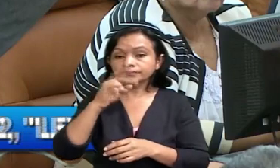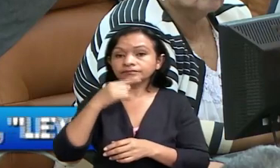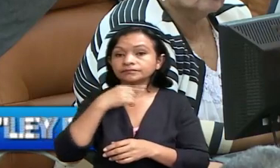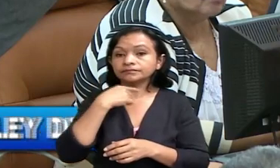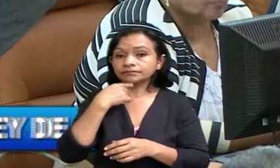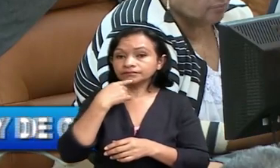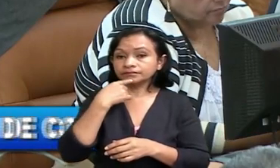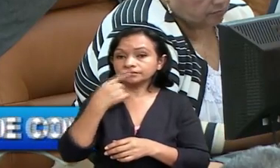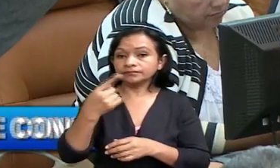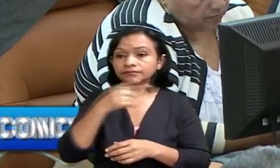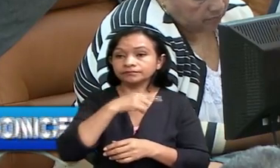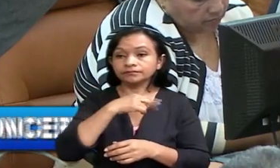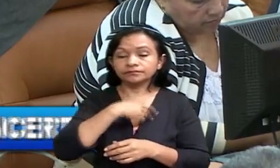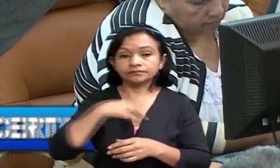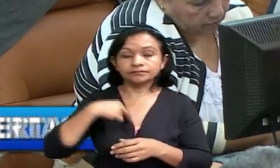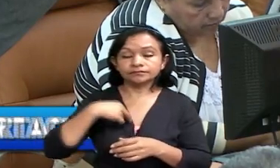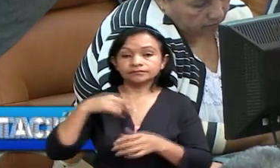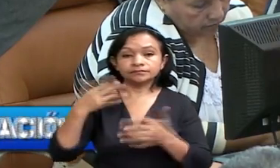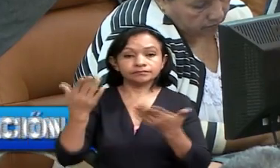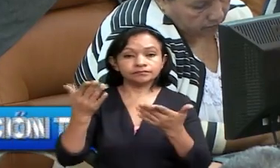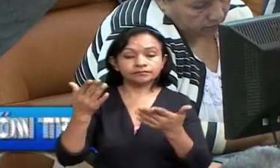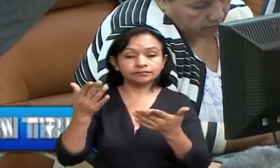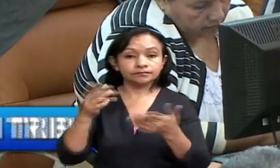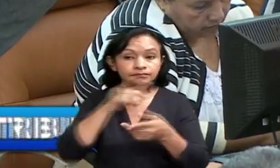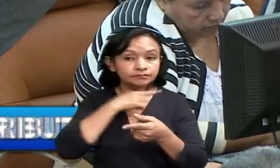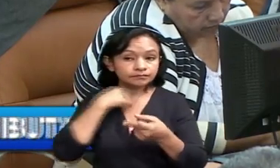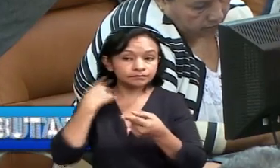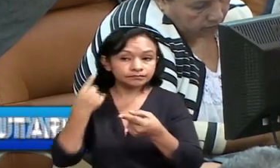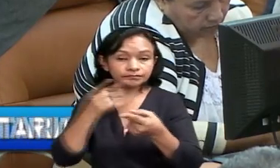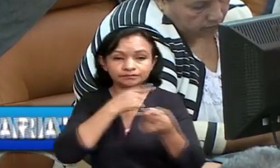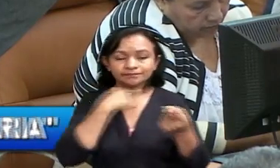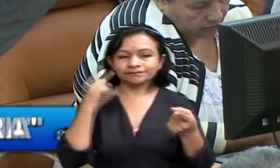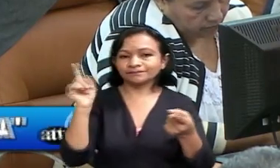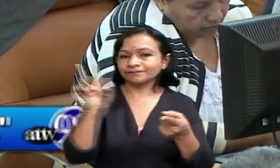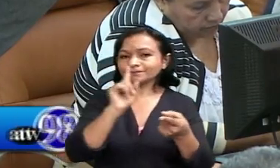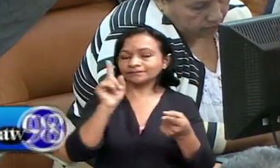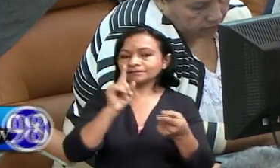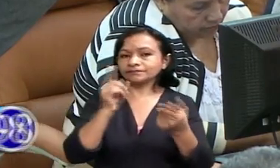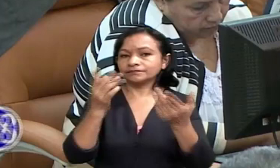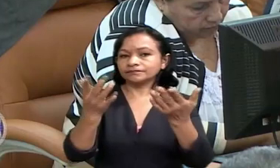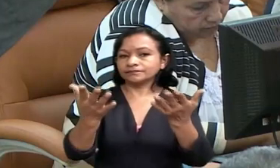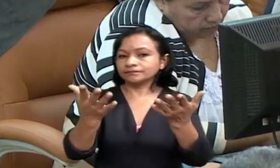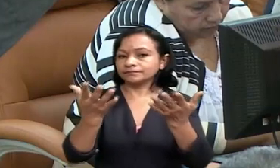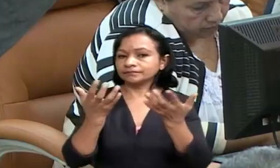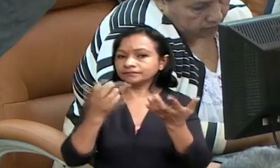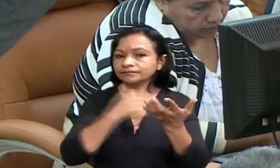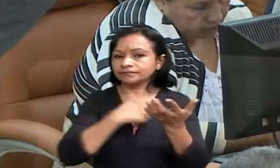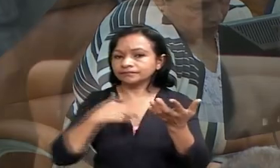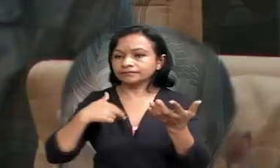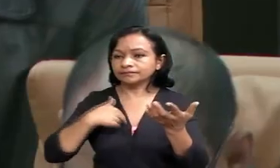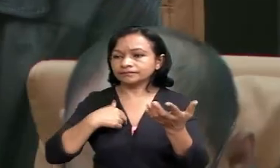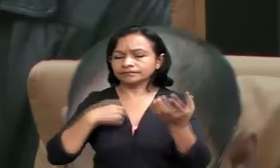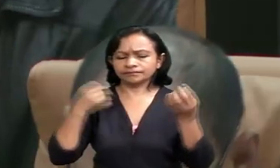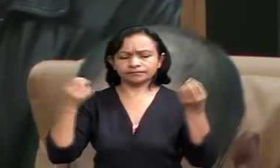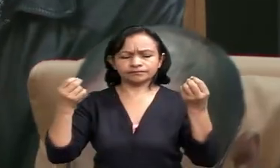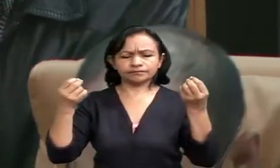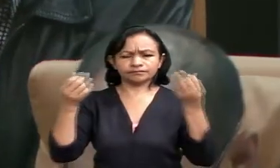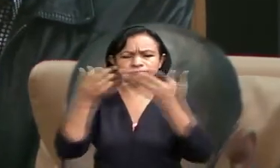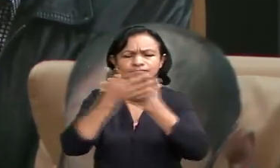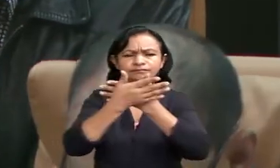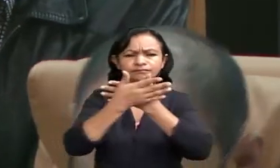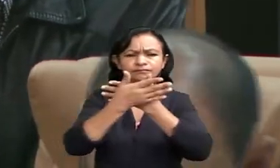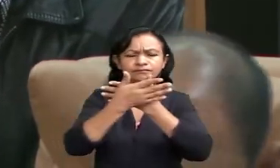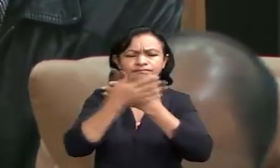no solo son desacertados, sino que incluso pretenden confundir a